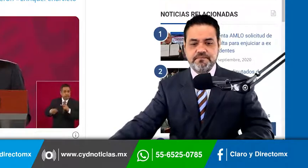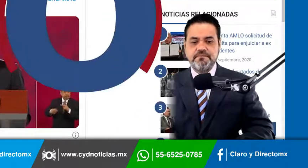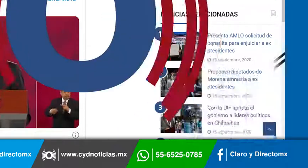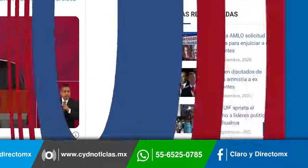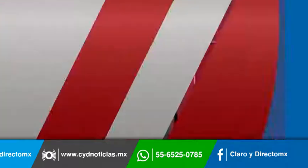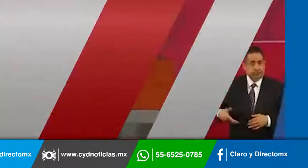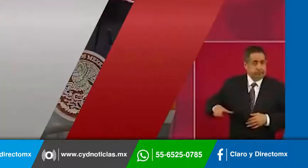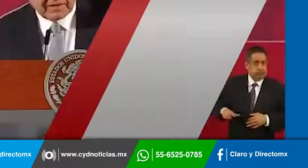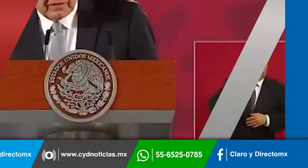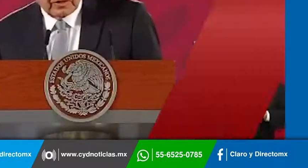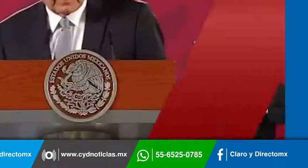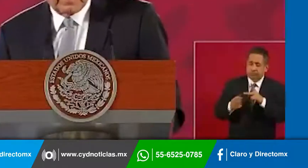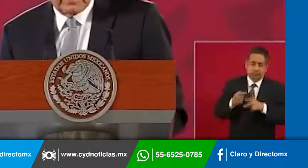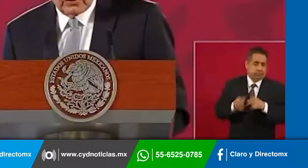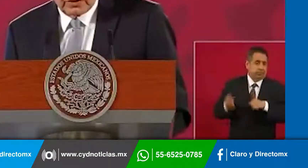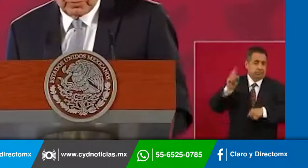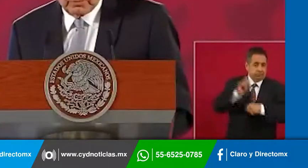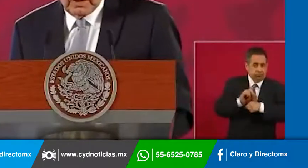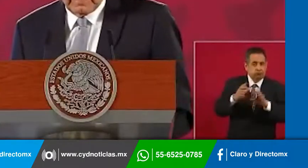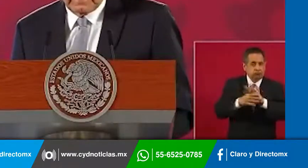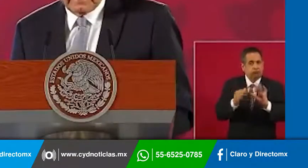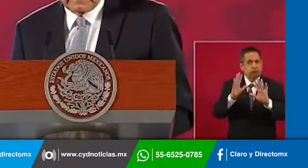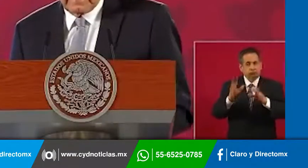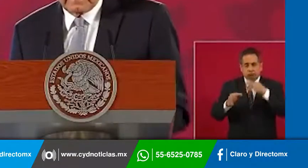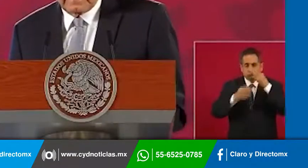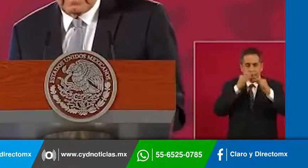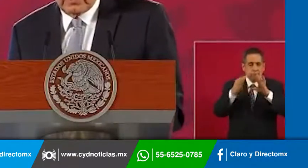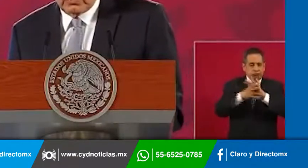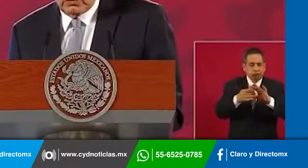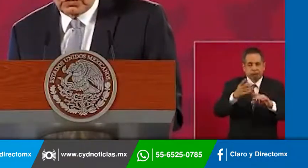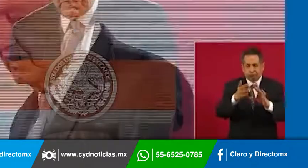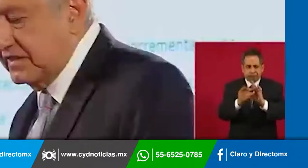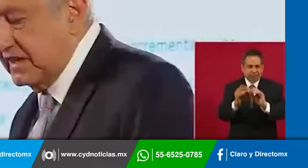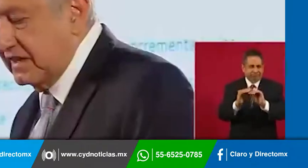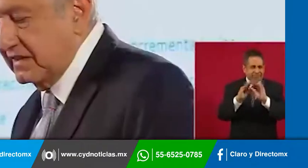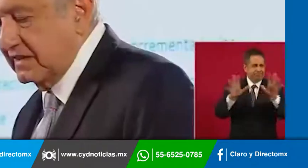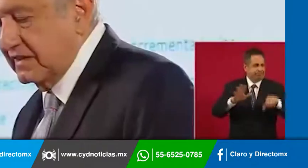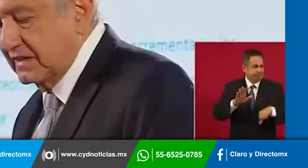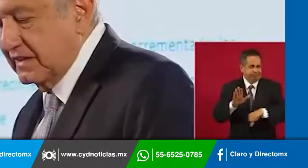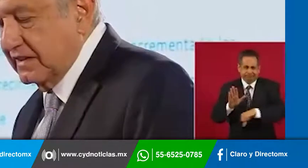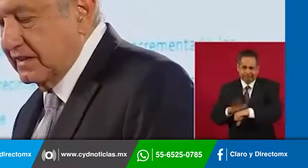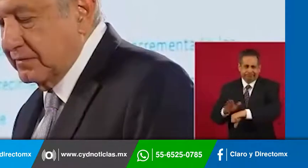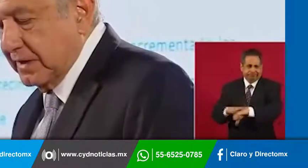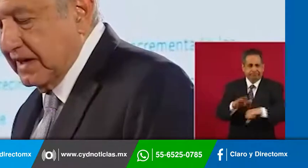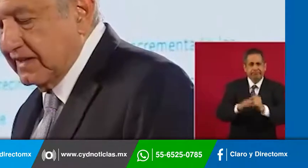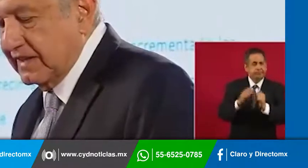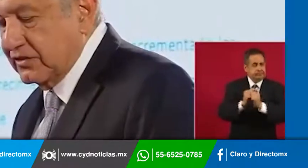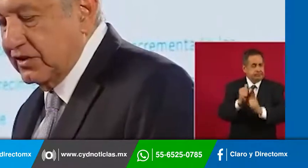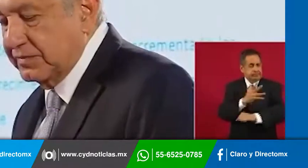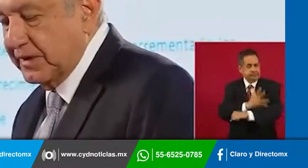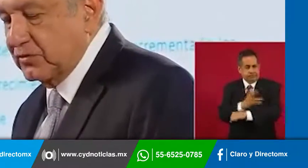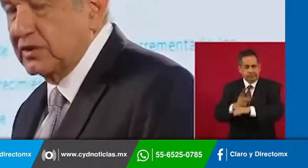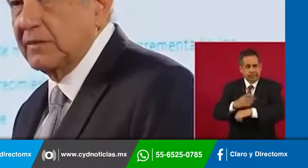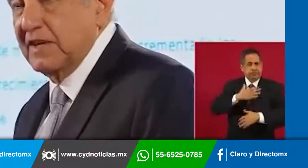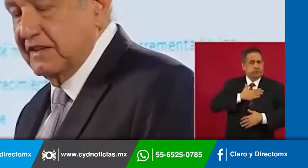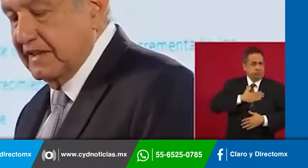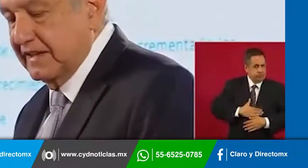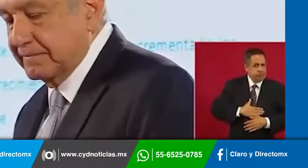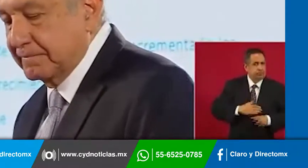Se han incrementado las peticiones populares de esclarecimiento y justicia para las acciones